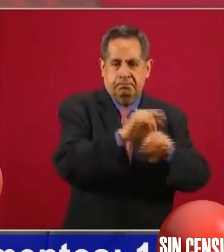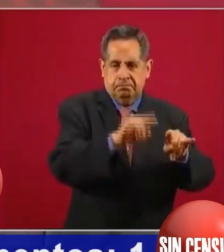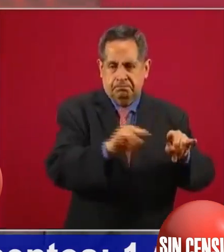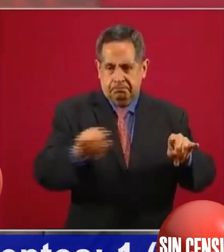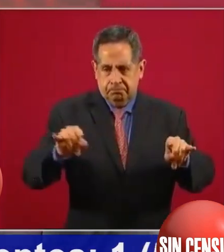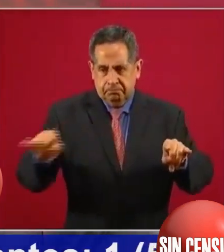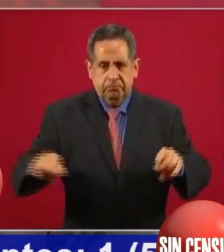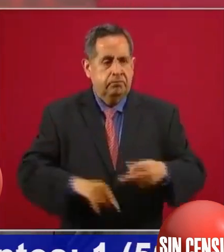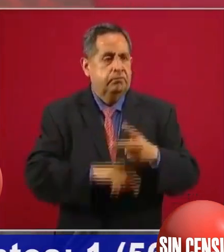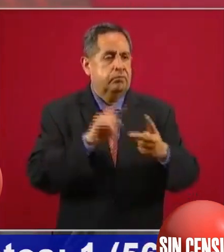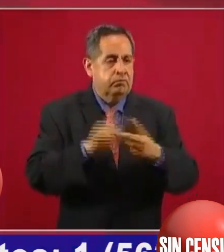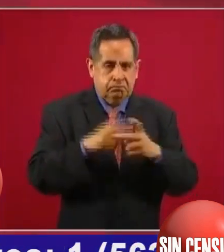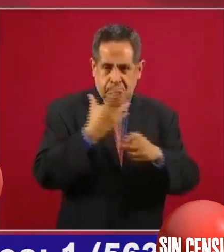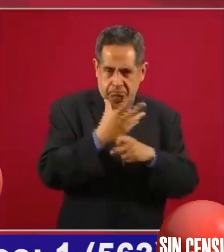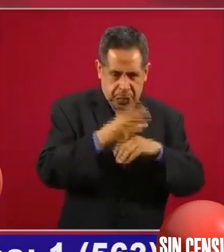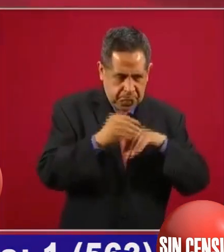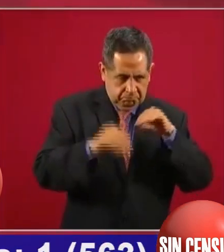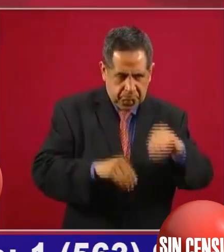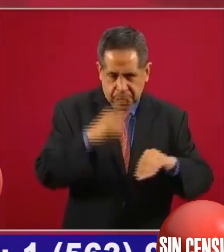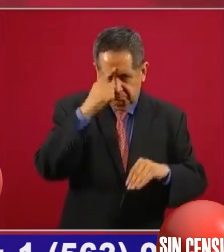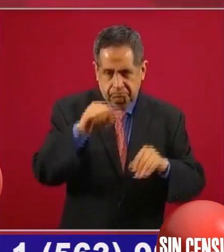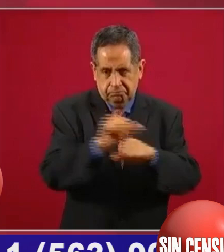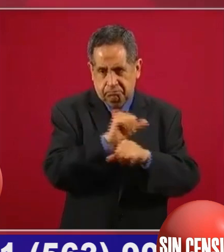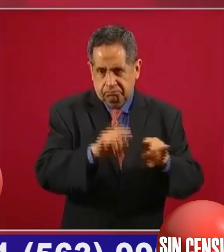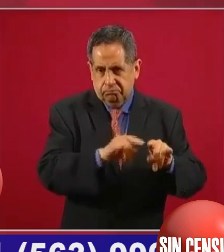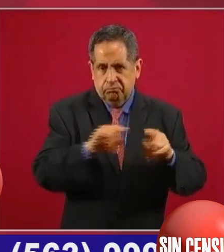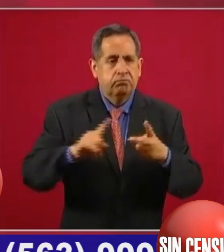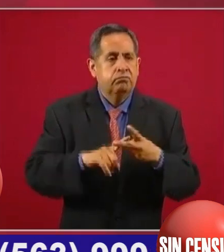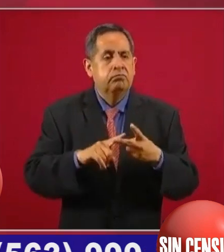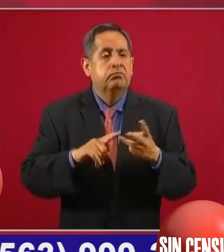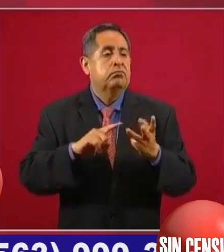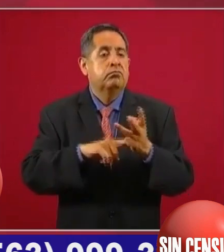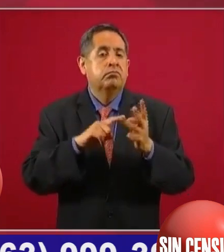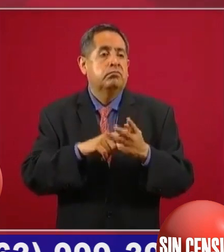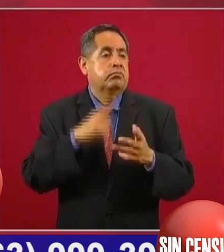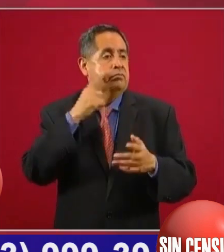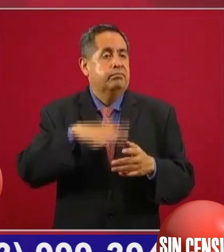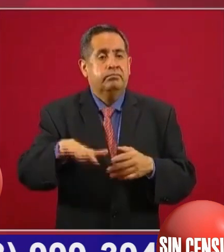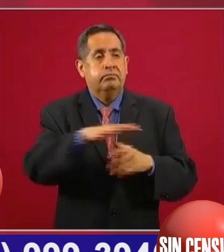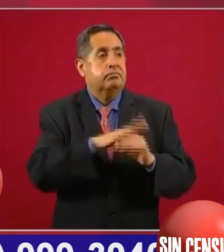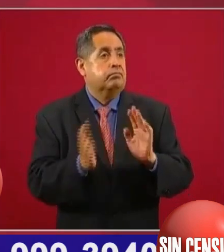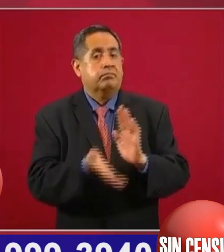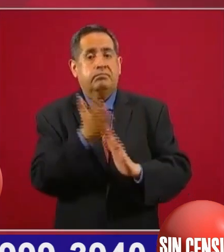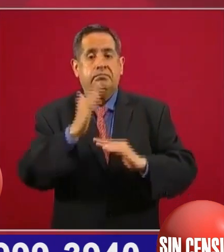la industria de autopartes, la industria de la construcción